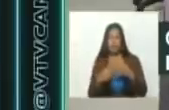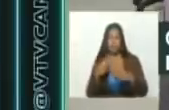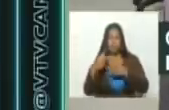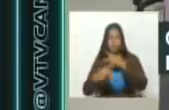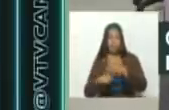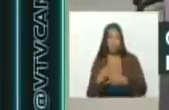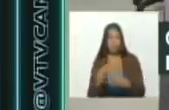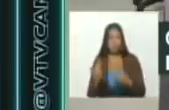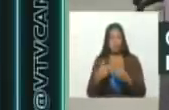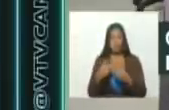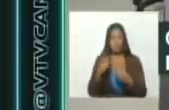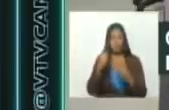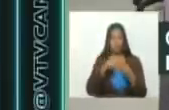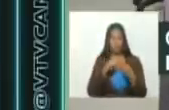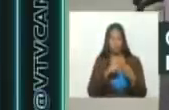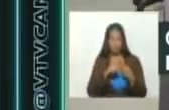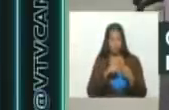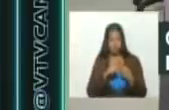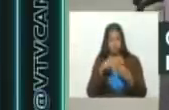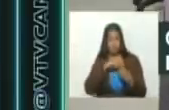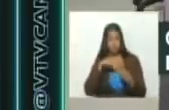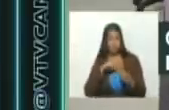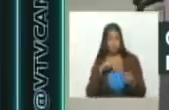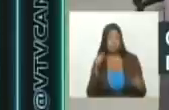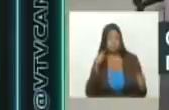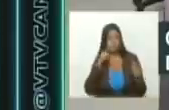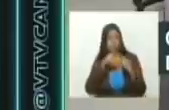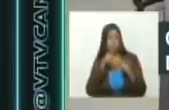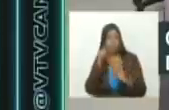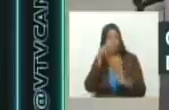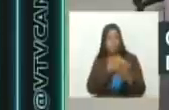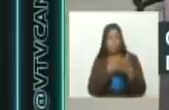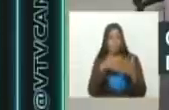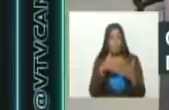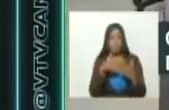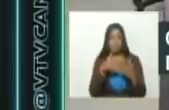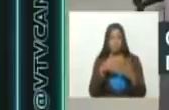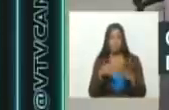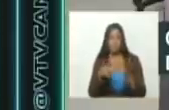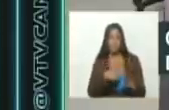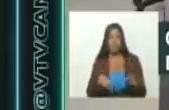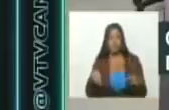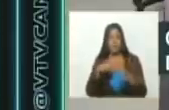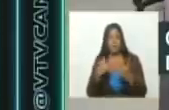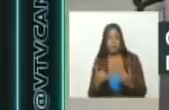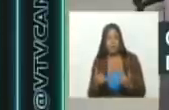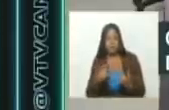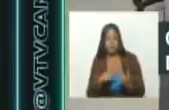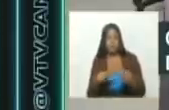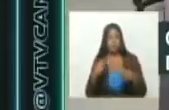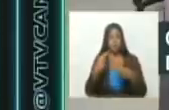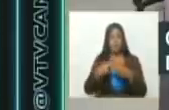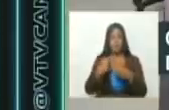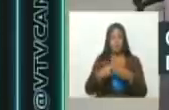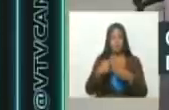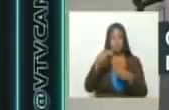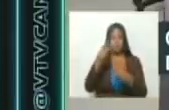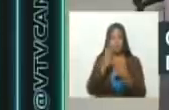producción petrolera, número uno. Ya estamos llegando a 1 millón de barriles de